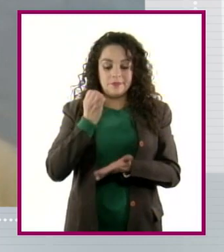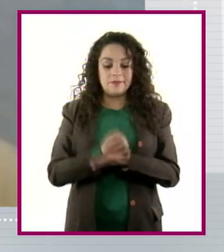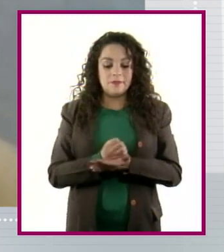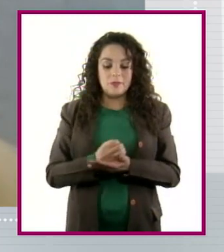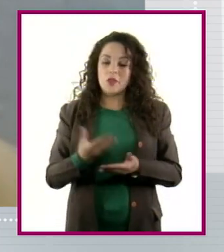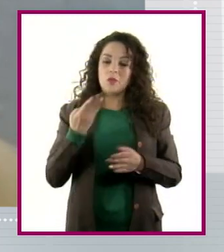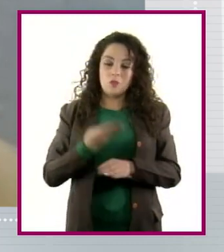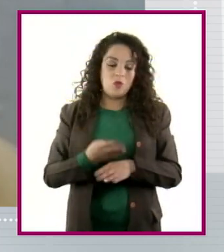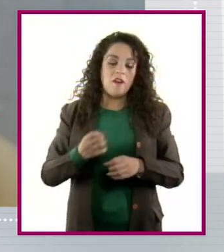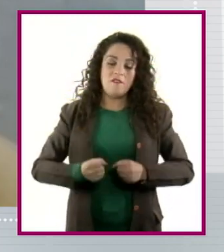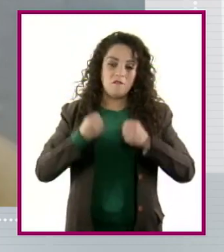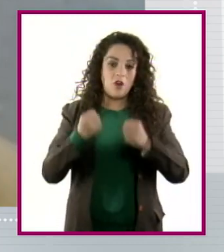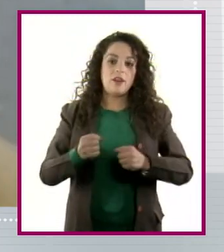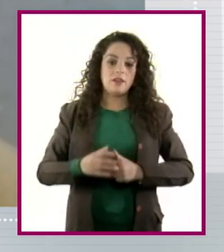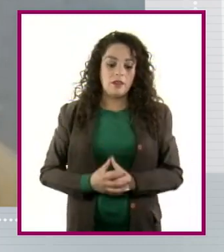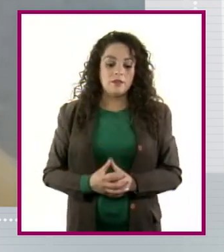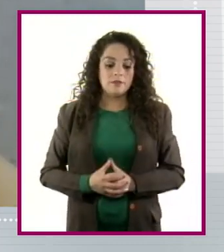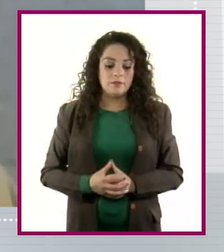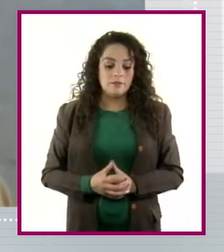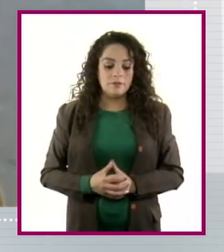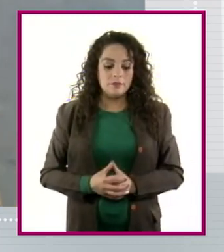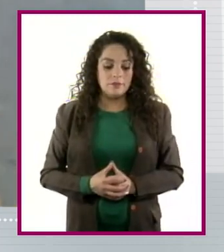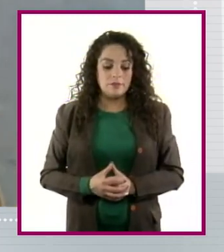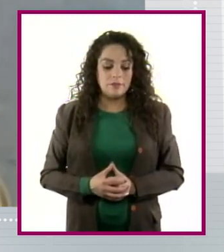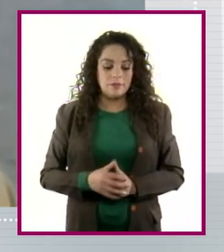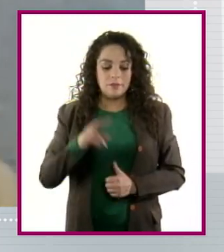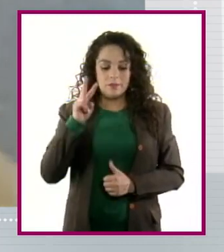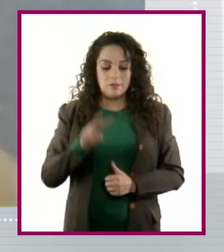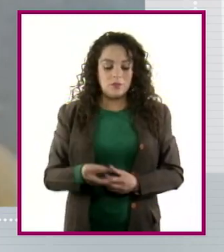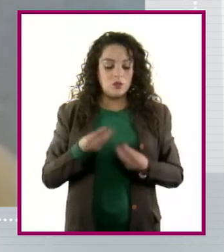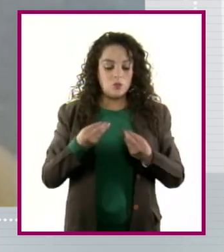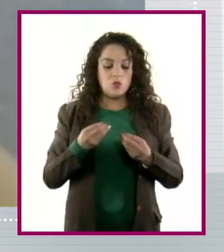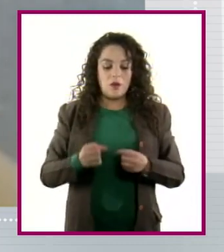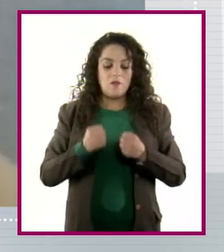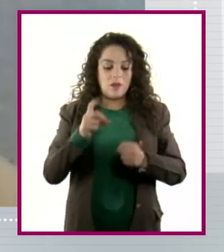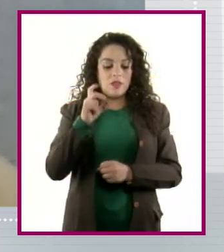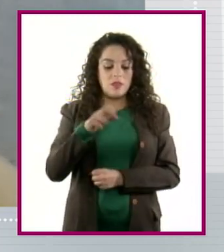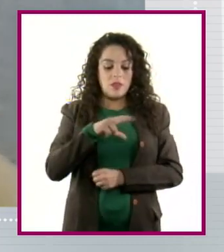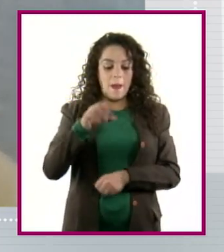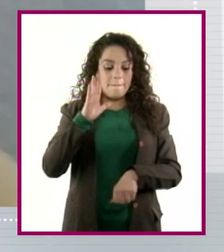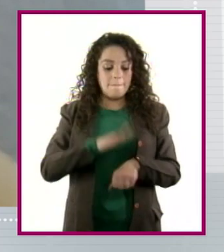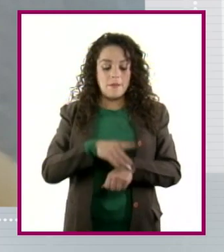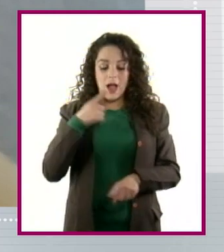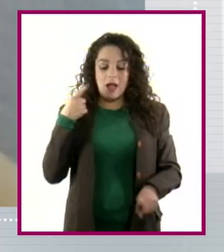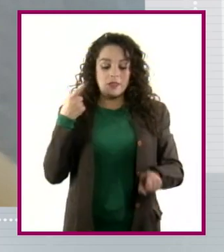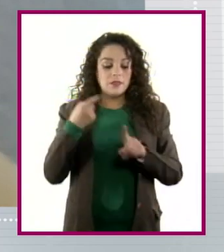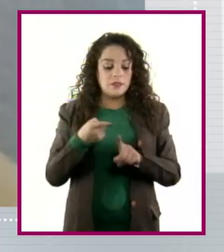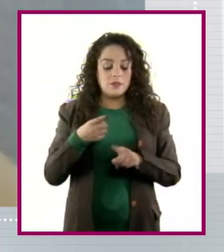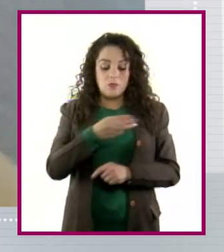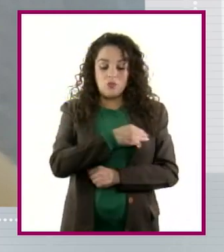bastante. Sí, fue muy dañada, yo creo que fue uno de los municipios más